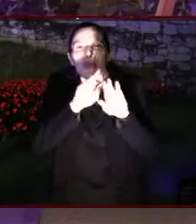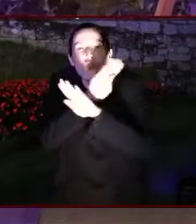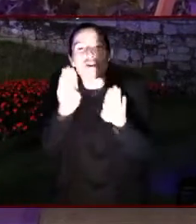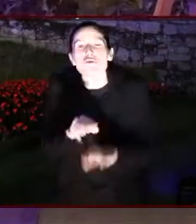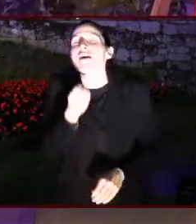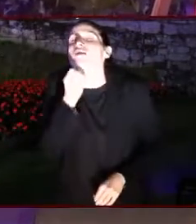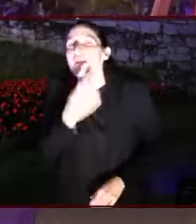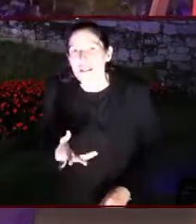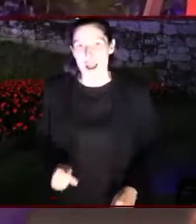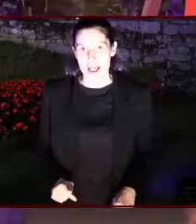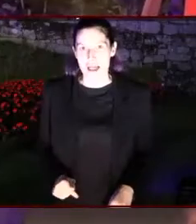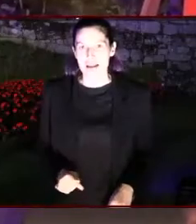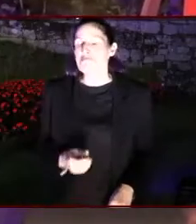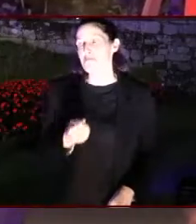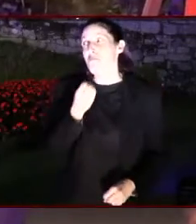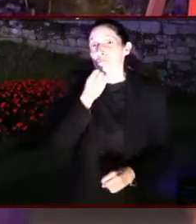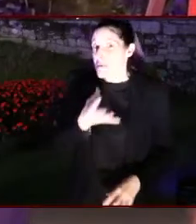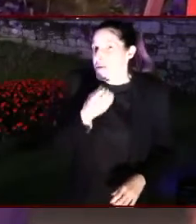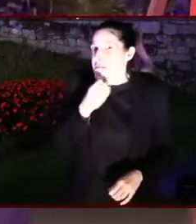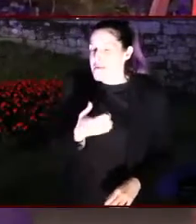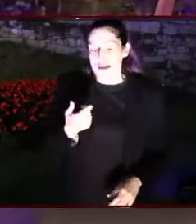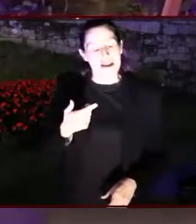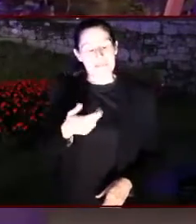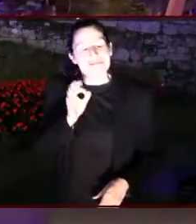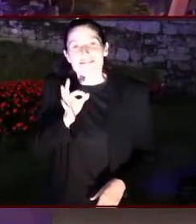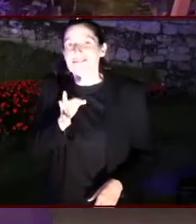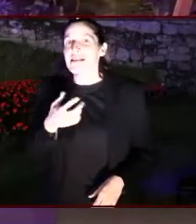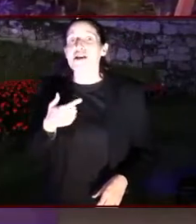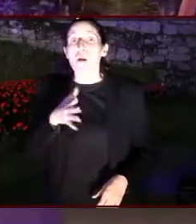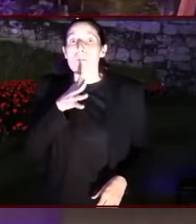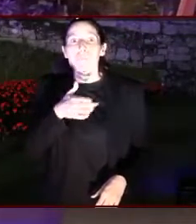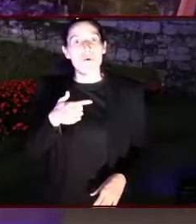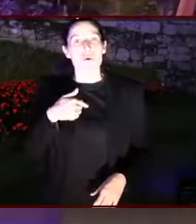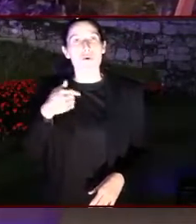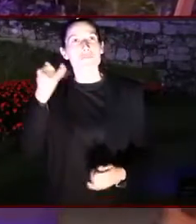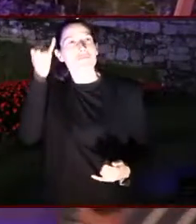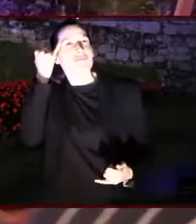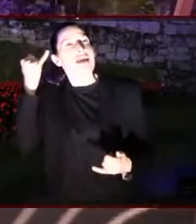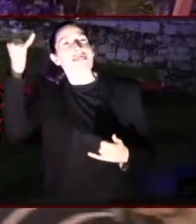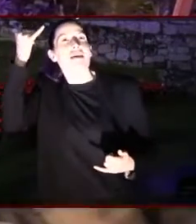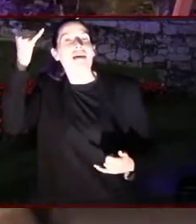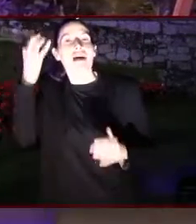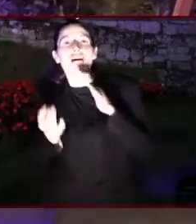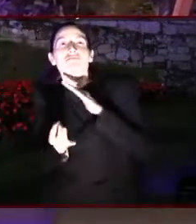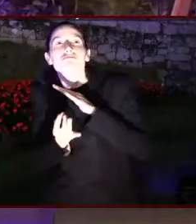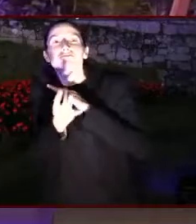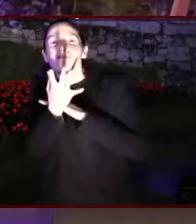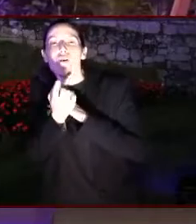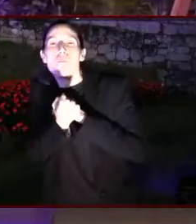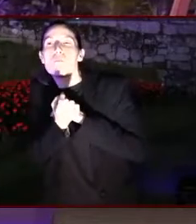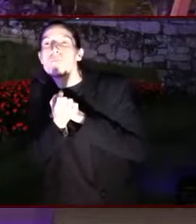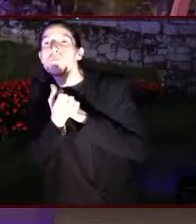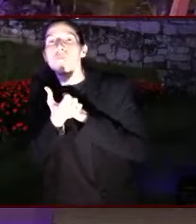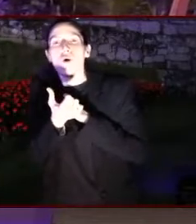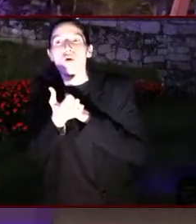canción? Que tal? Bueno, pois moi ben, a verdade, porque nos ideamos unha idea, un pouco, queríamos